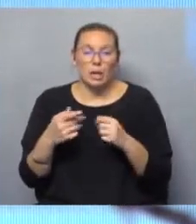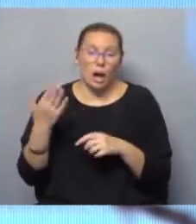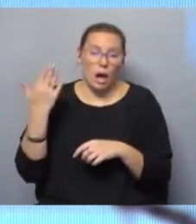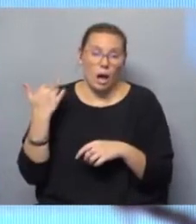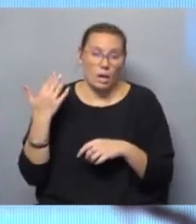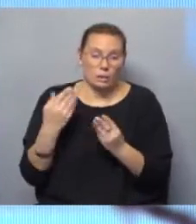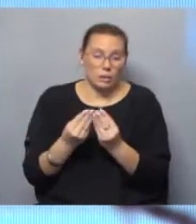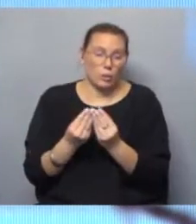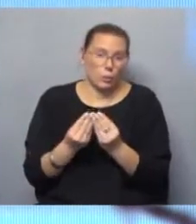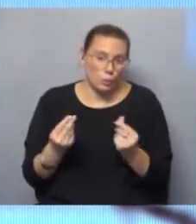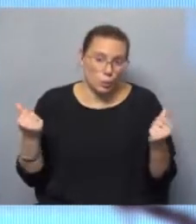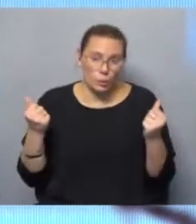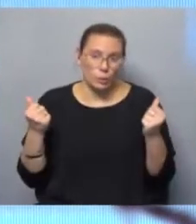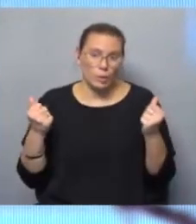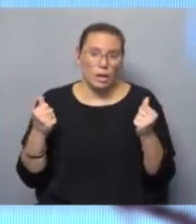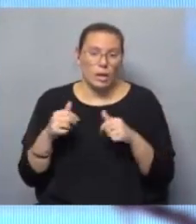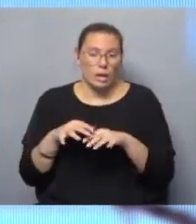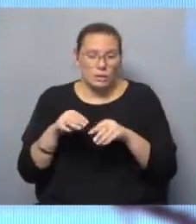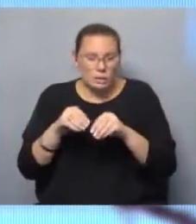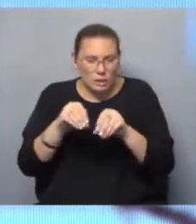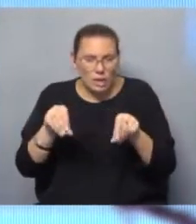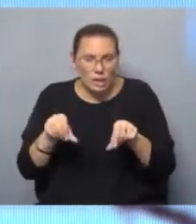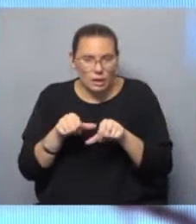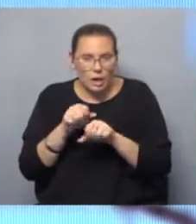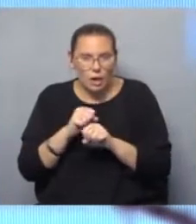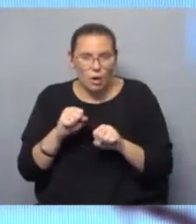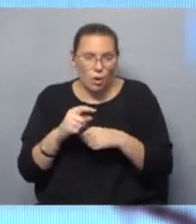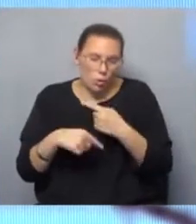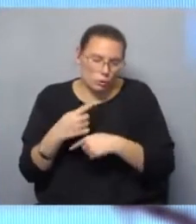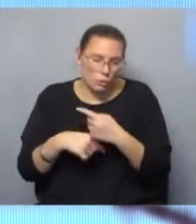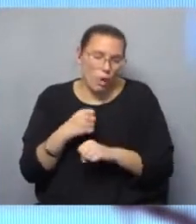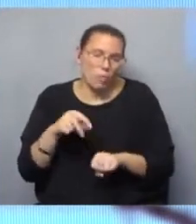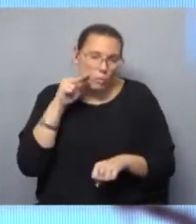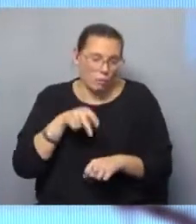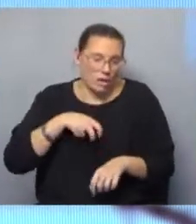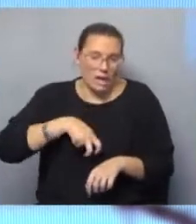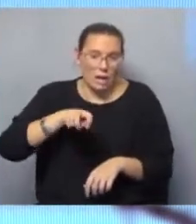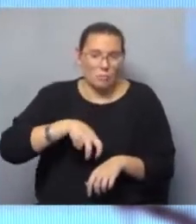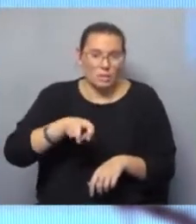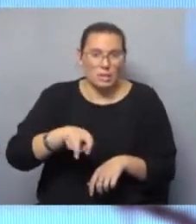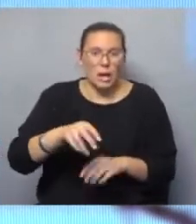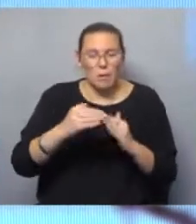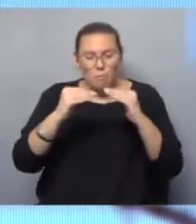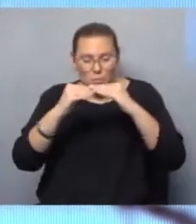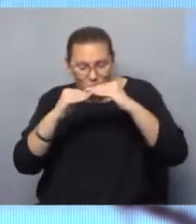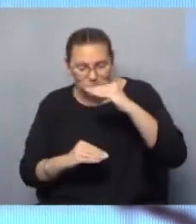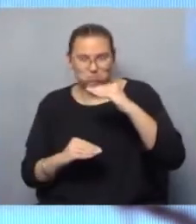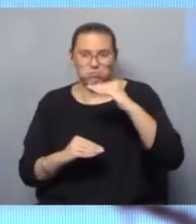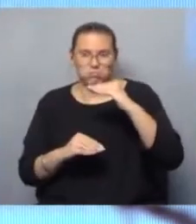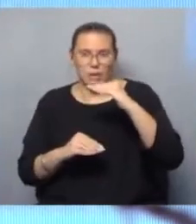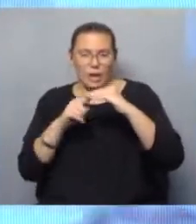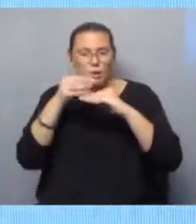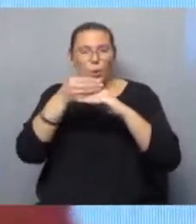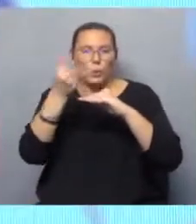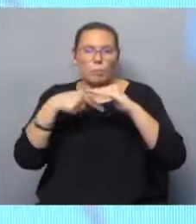de eliminar o de ir borrando la superficie nos deja preservadas, o hoy podemos ver y caminar por encima, de lo que son los niveles más profundos de esa